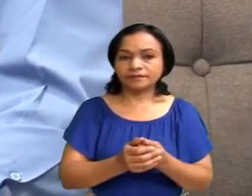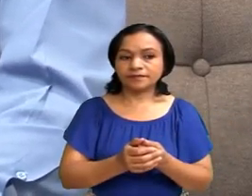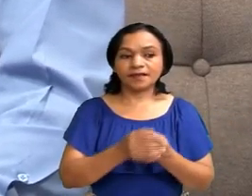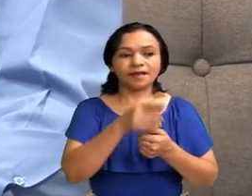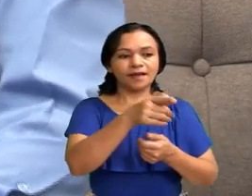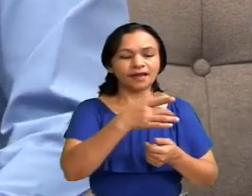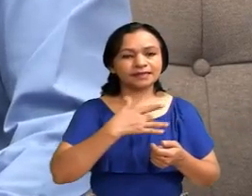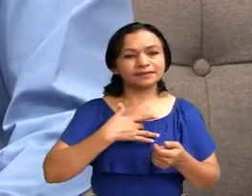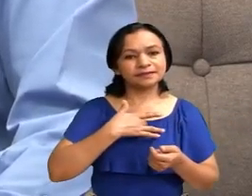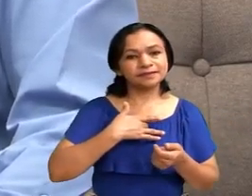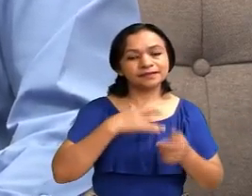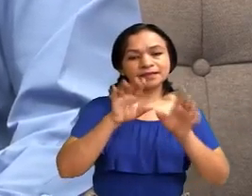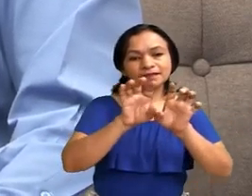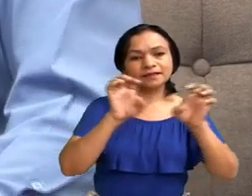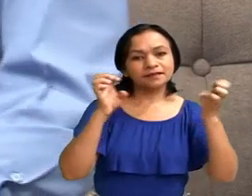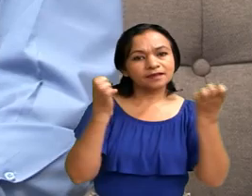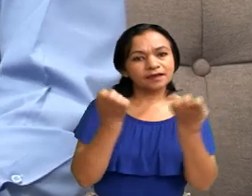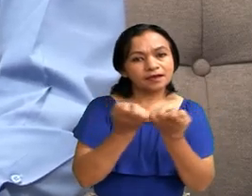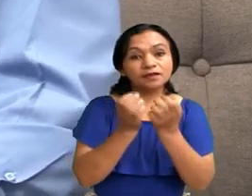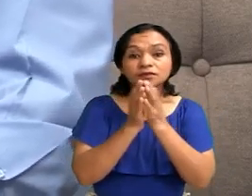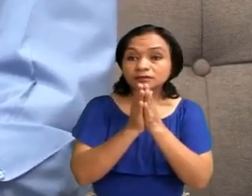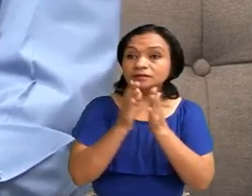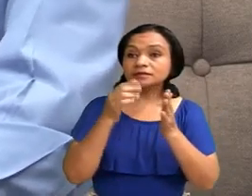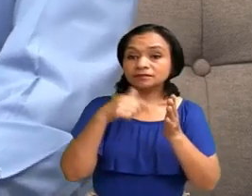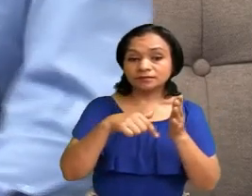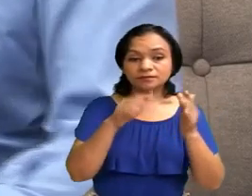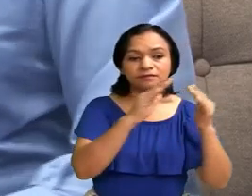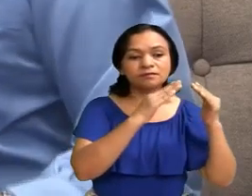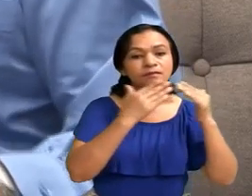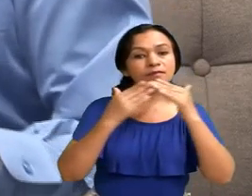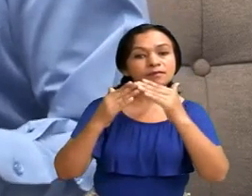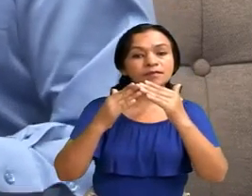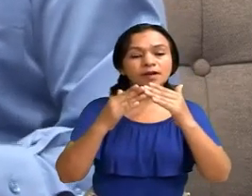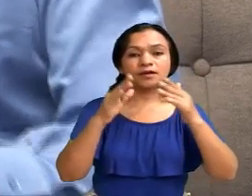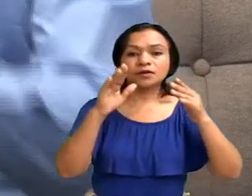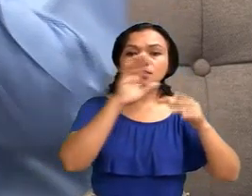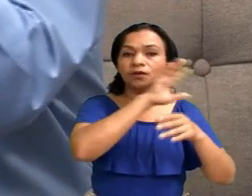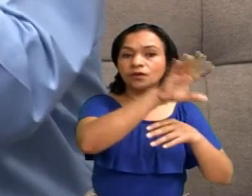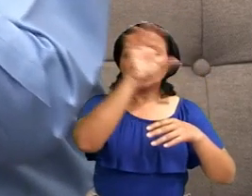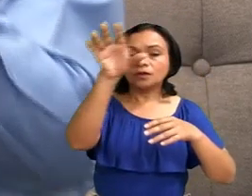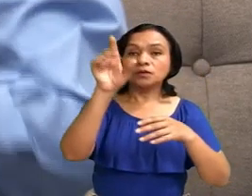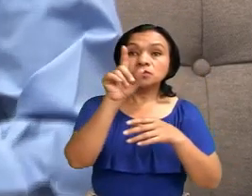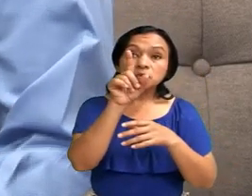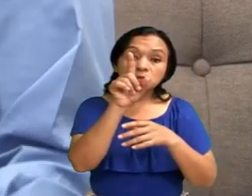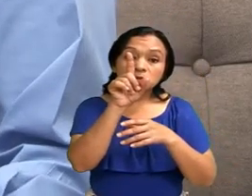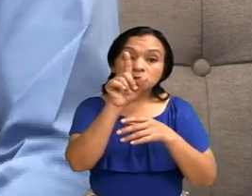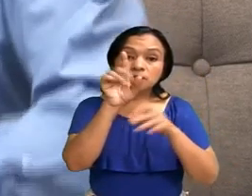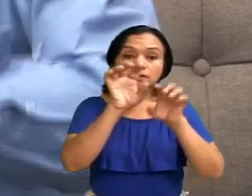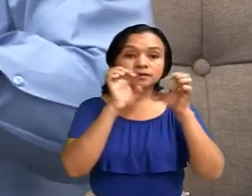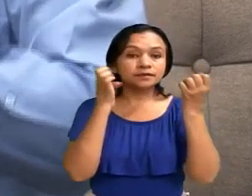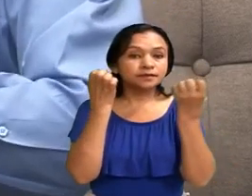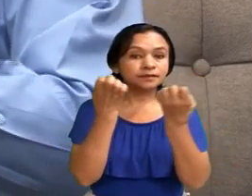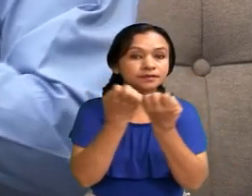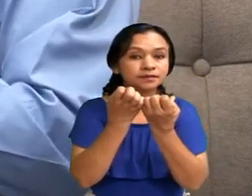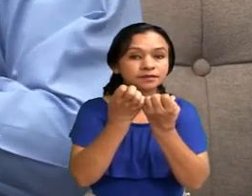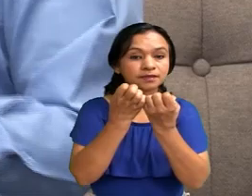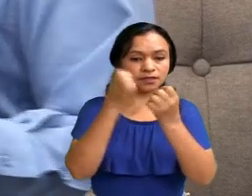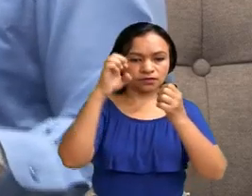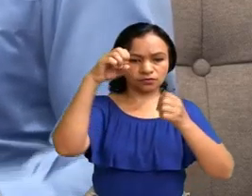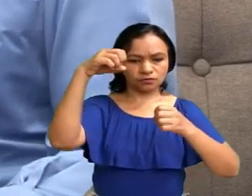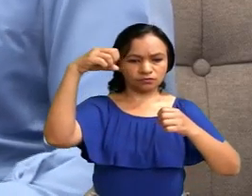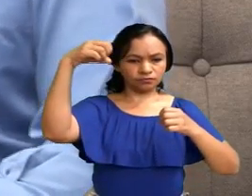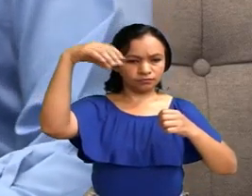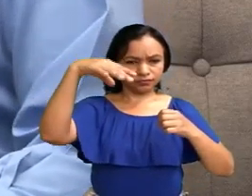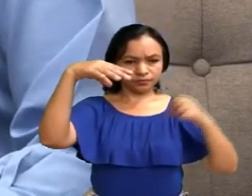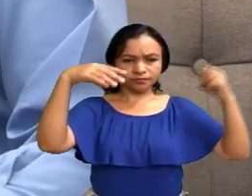de un estadio, ahí lo vemos. Ya no puedes hablar, antes decía vos, solo hay un estadio iluminado. No, ahora ya puedes